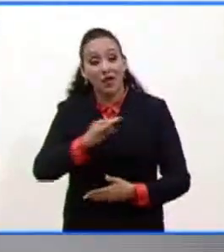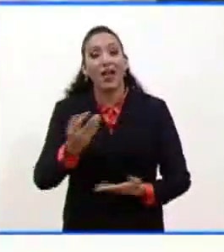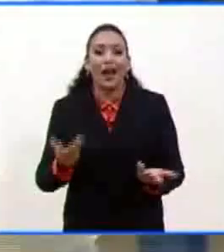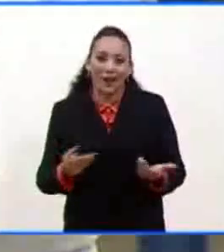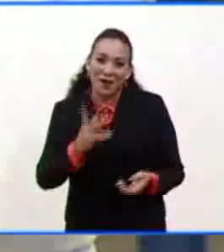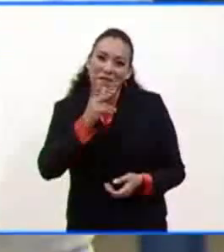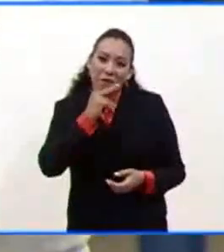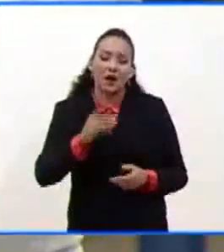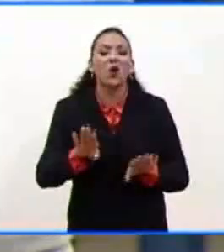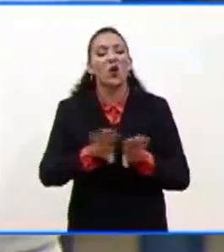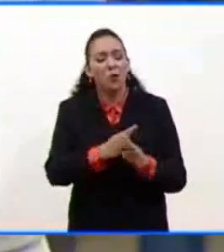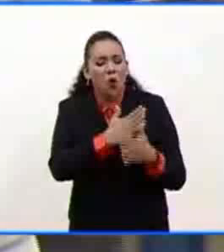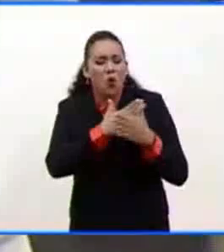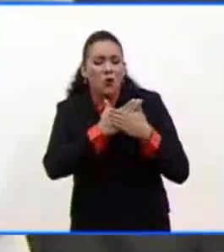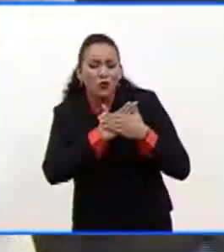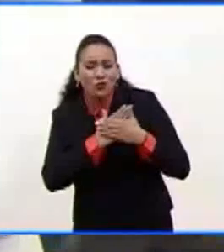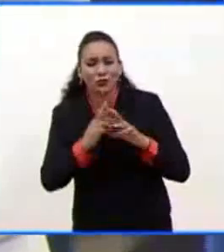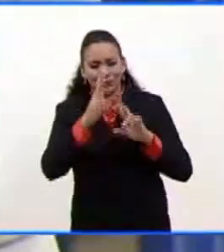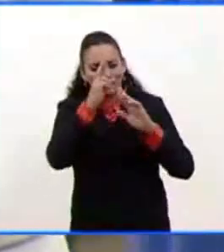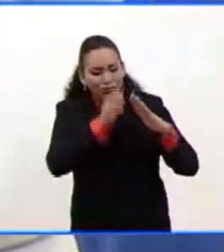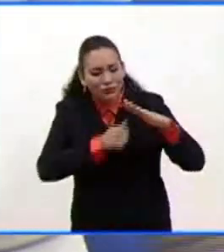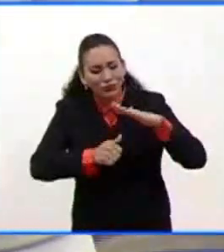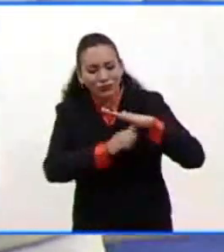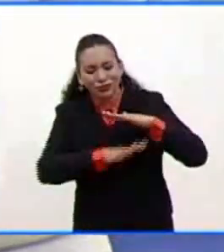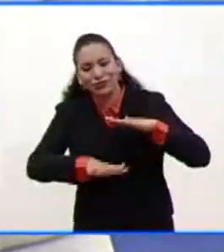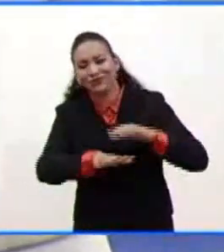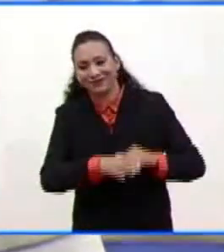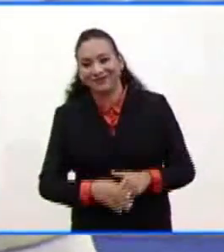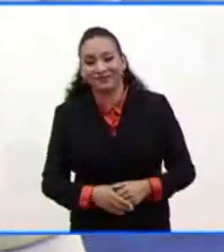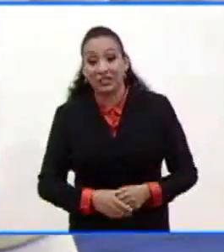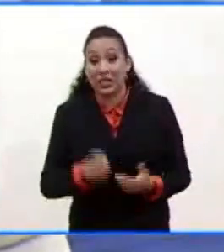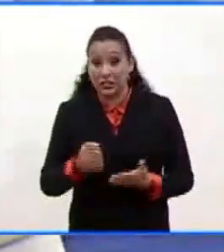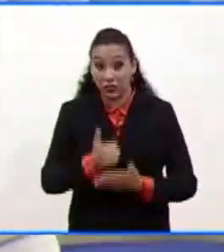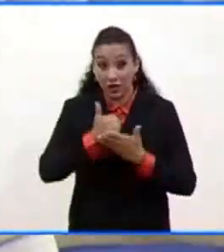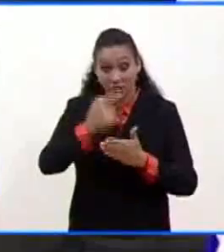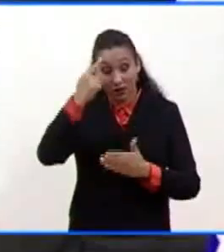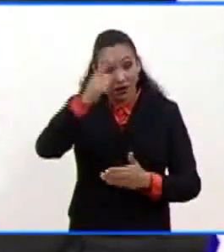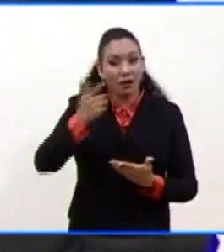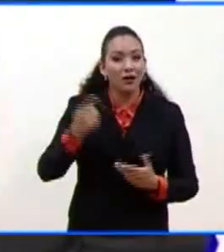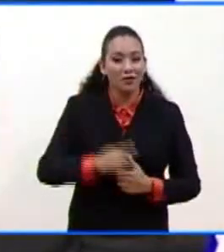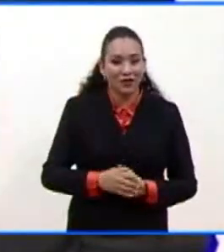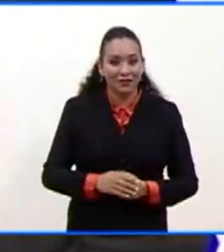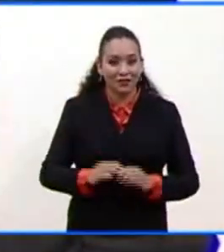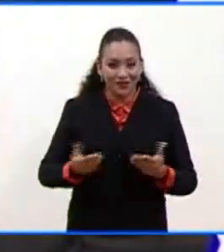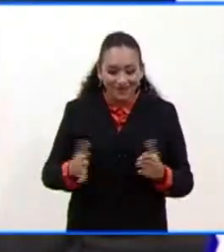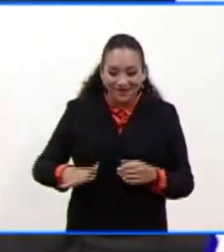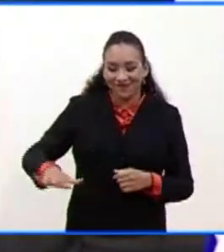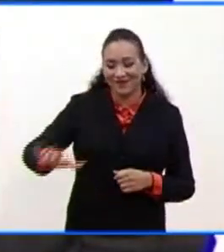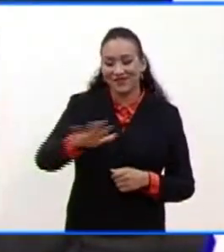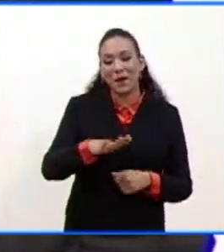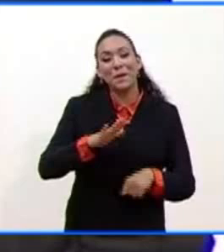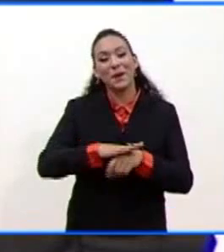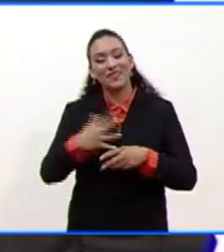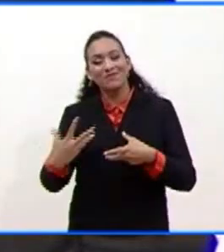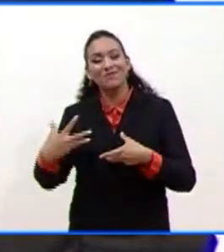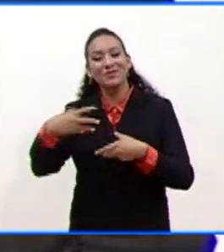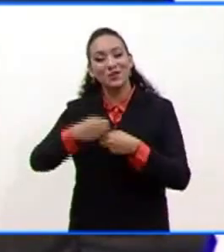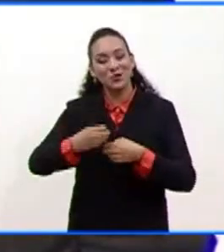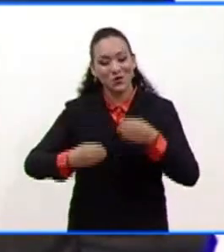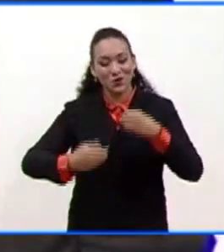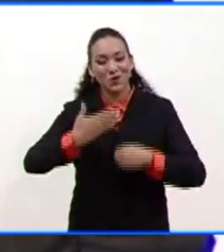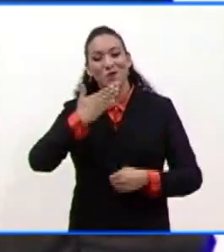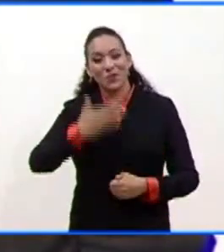basadas en el amor, el respeto y la reciprocidad, lo que ayudará a promover una sociedad más inclusiva y